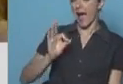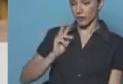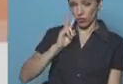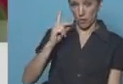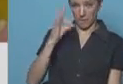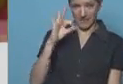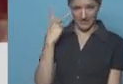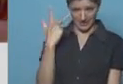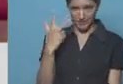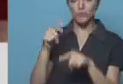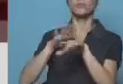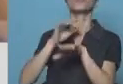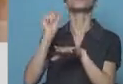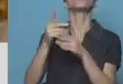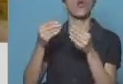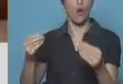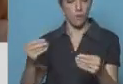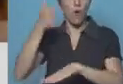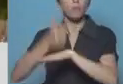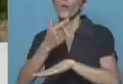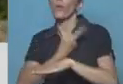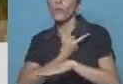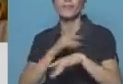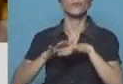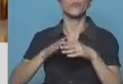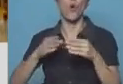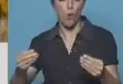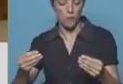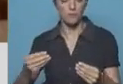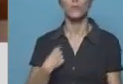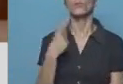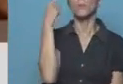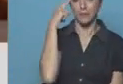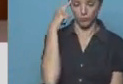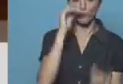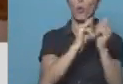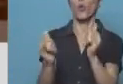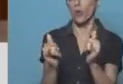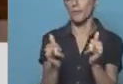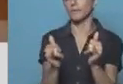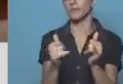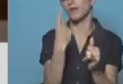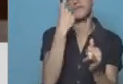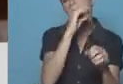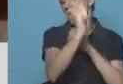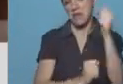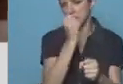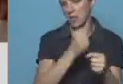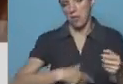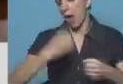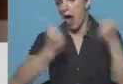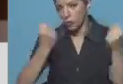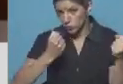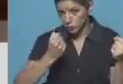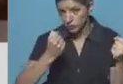ahí en un pibe de 25 años en una fábrica, que en una fábrica automotriz o en alguna otra fábrica, donde